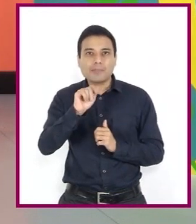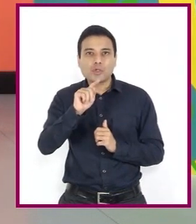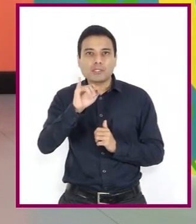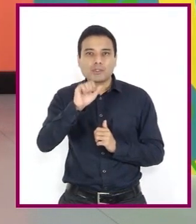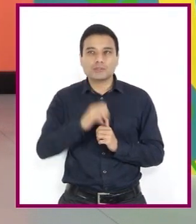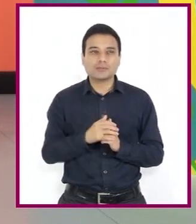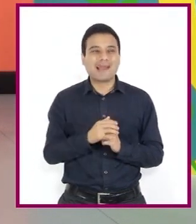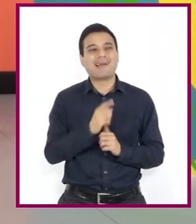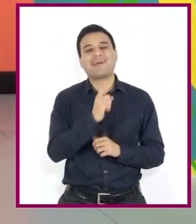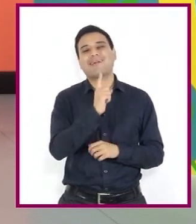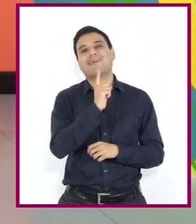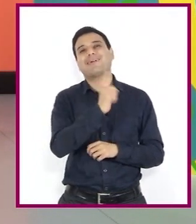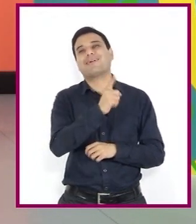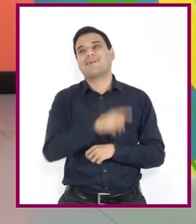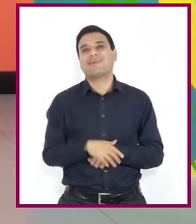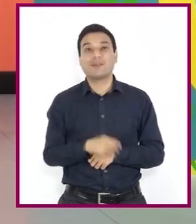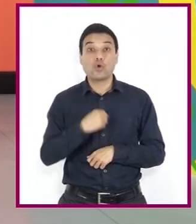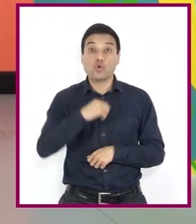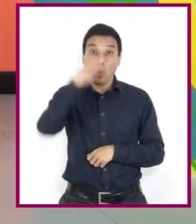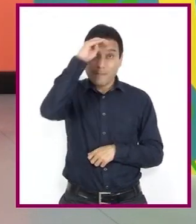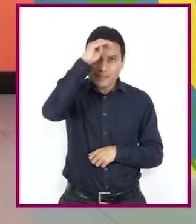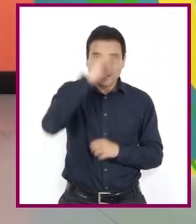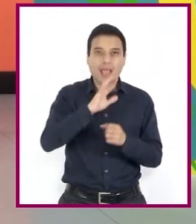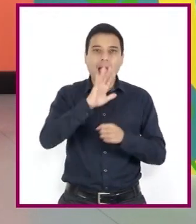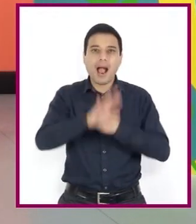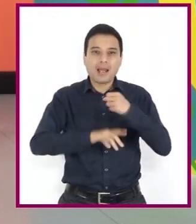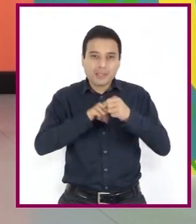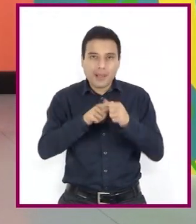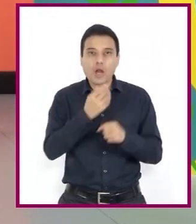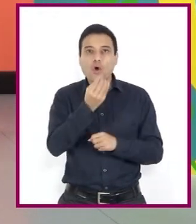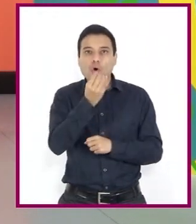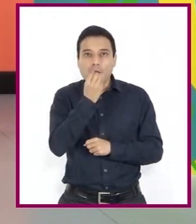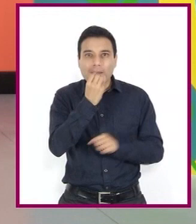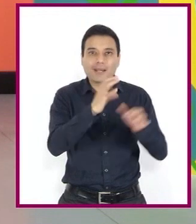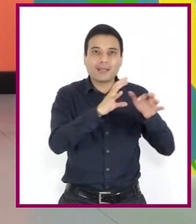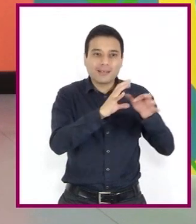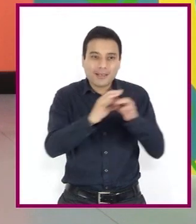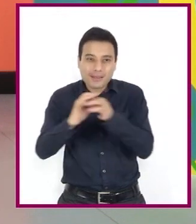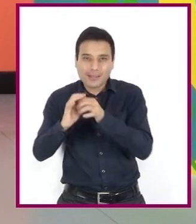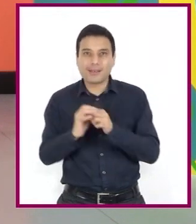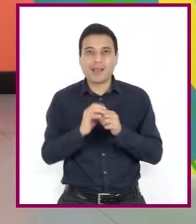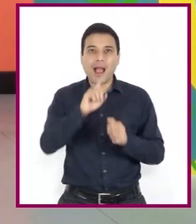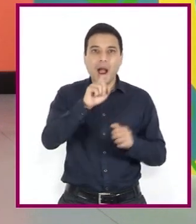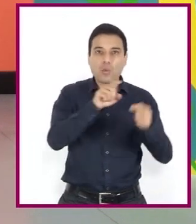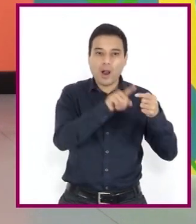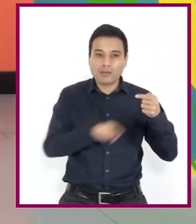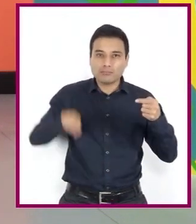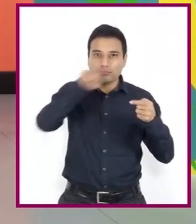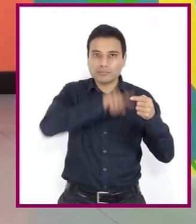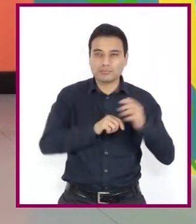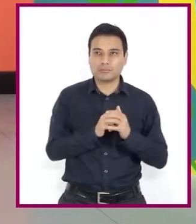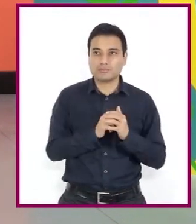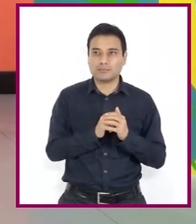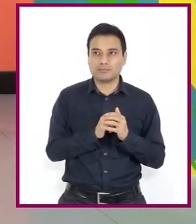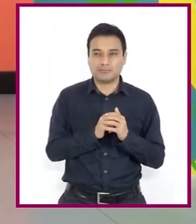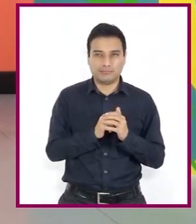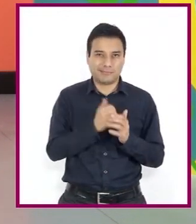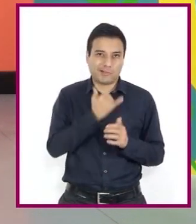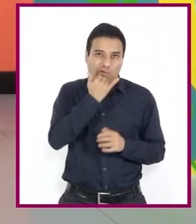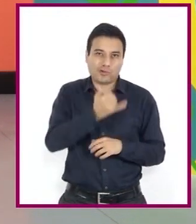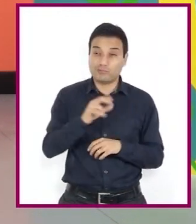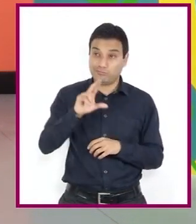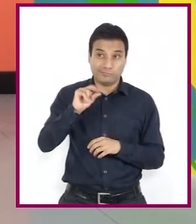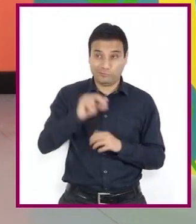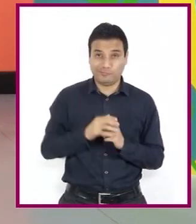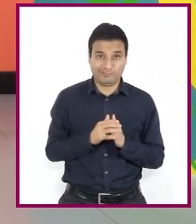que estábamos pensando en cadenas tróficas y en el ciclo del agua. No se crea, maestra. De hecho, lo